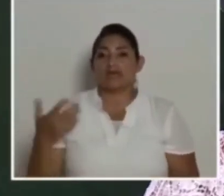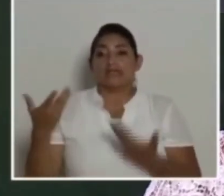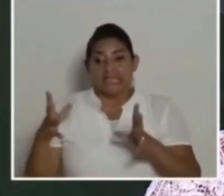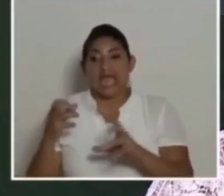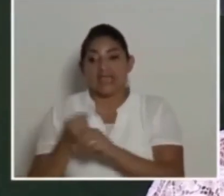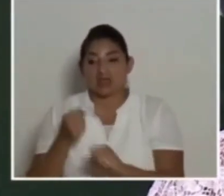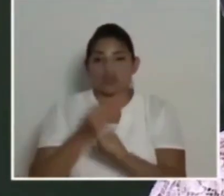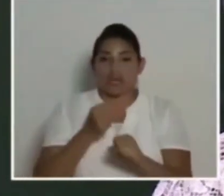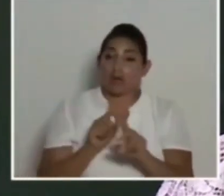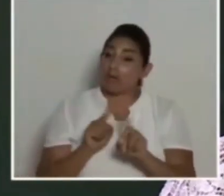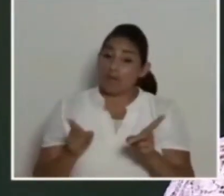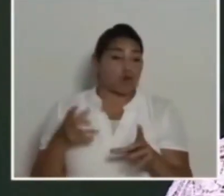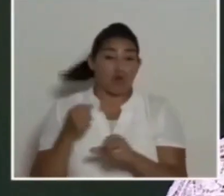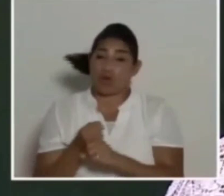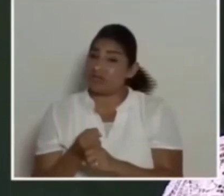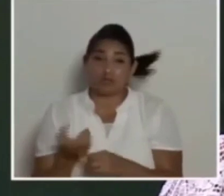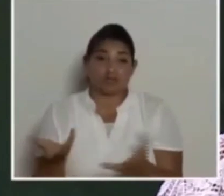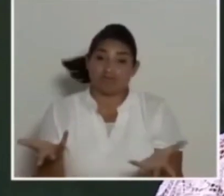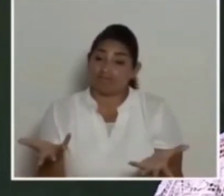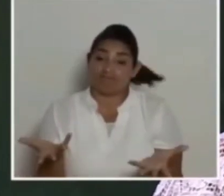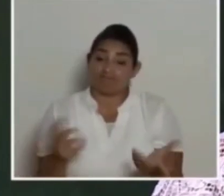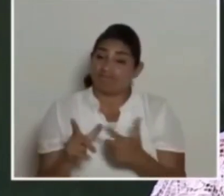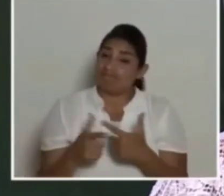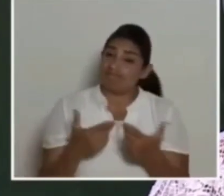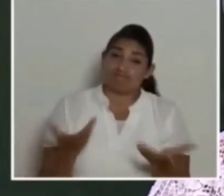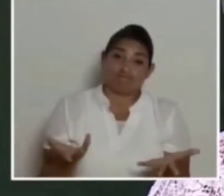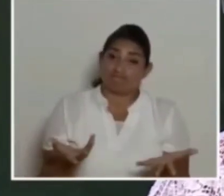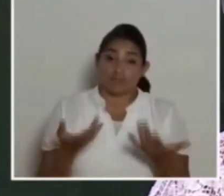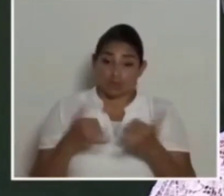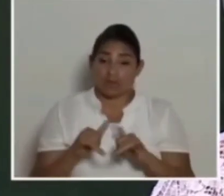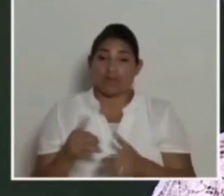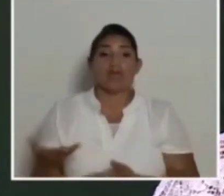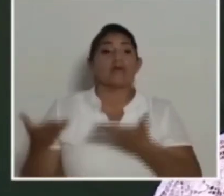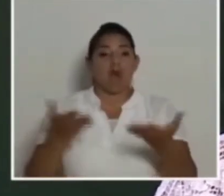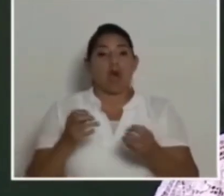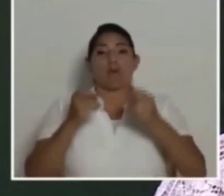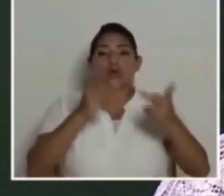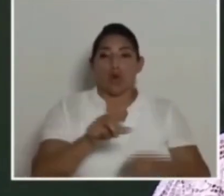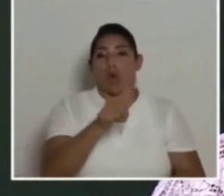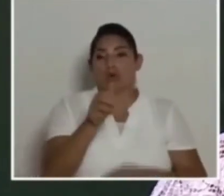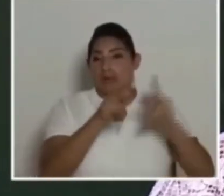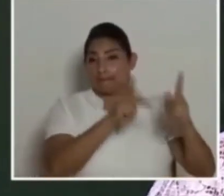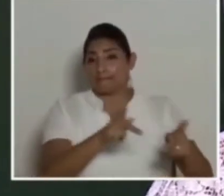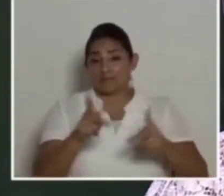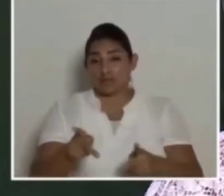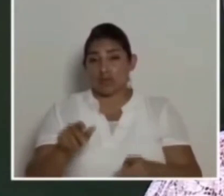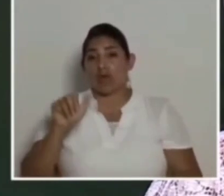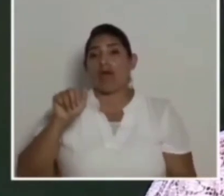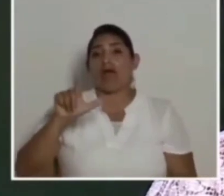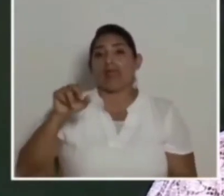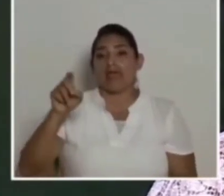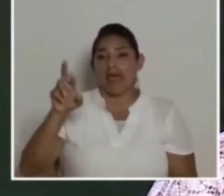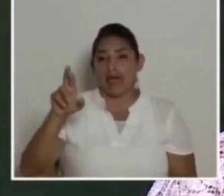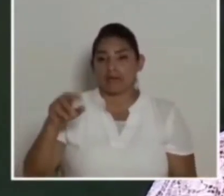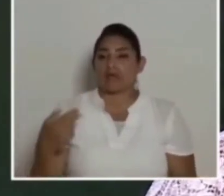haya hecho su trabajo, pero no lo hizo. Entonces hay que darle la oportunidad a don